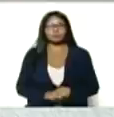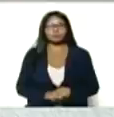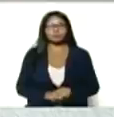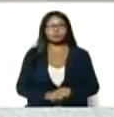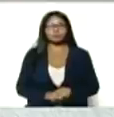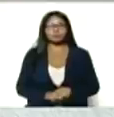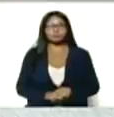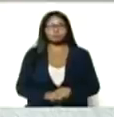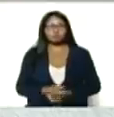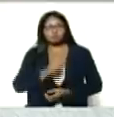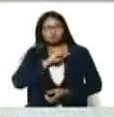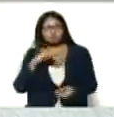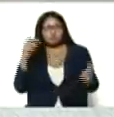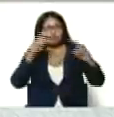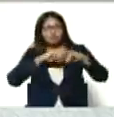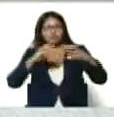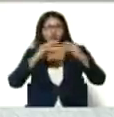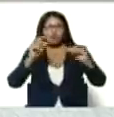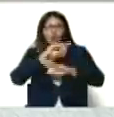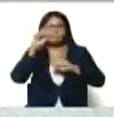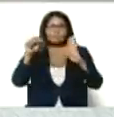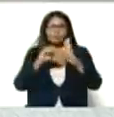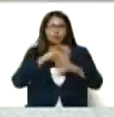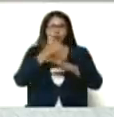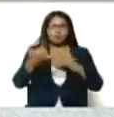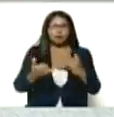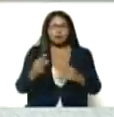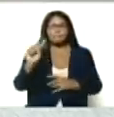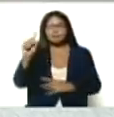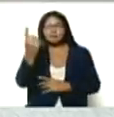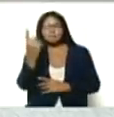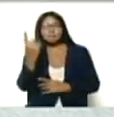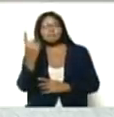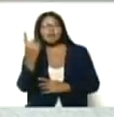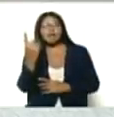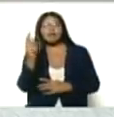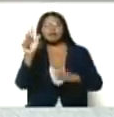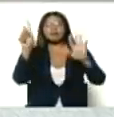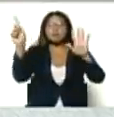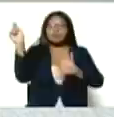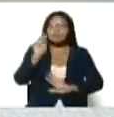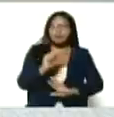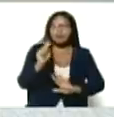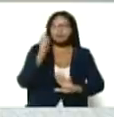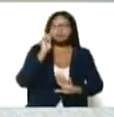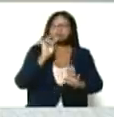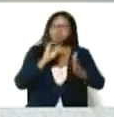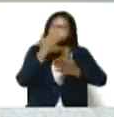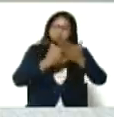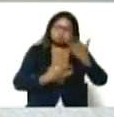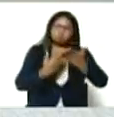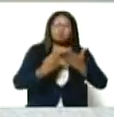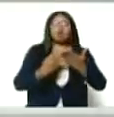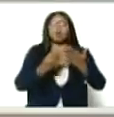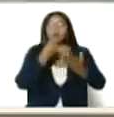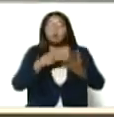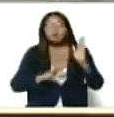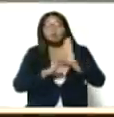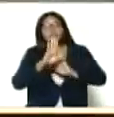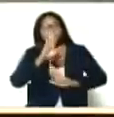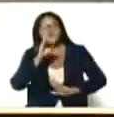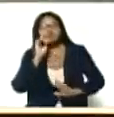Y revisamos todo el plan para este primer semestre. Va en buen desarrollo. Siempre en